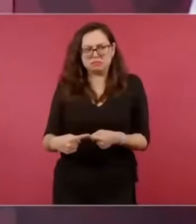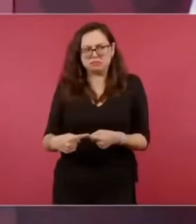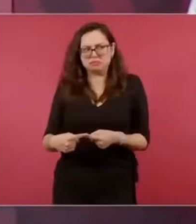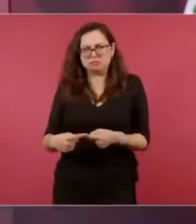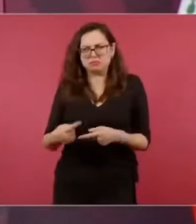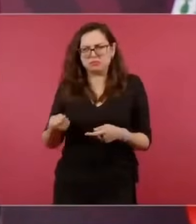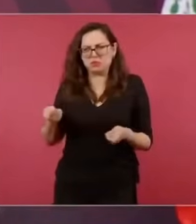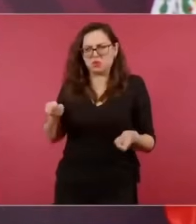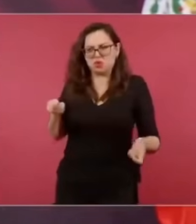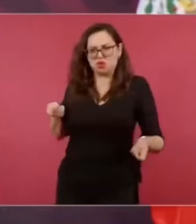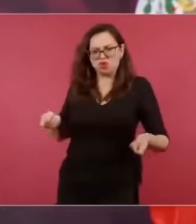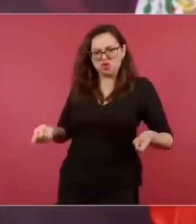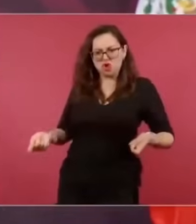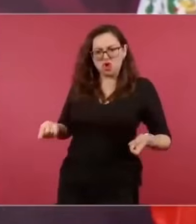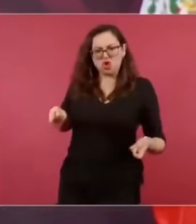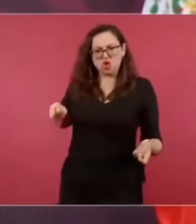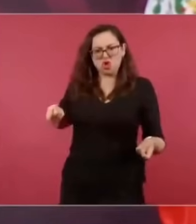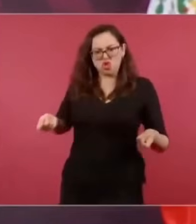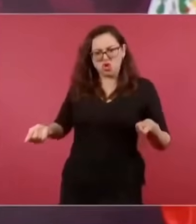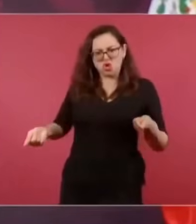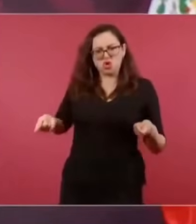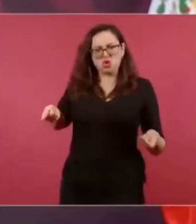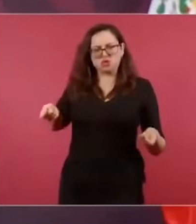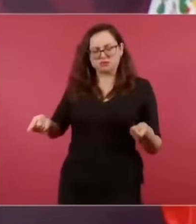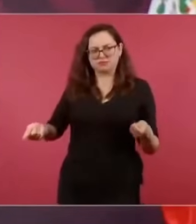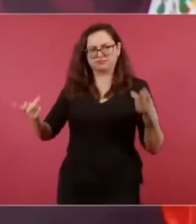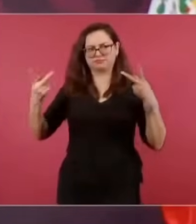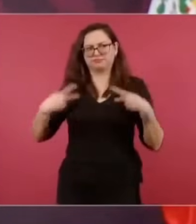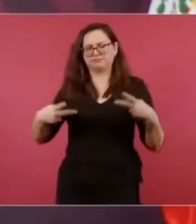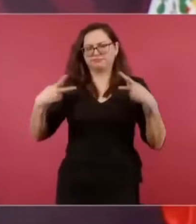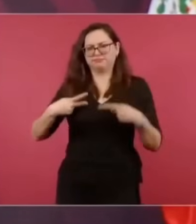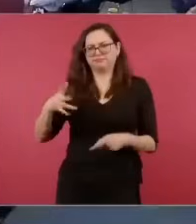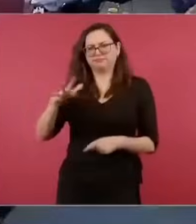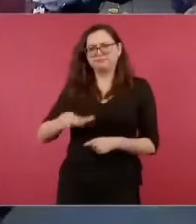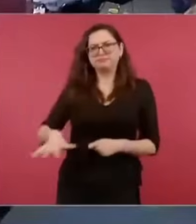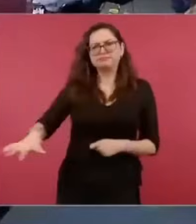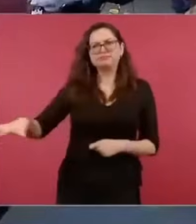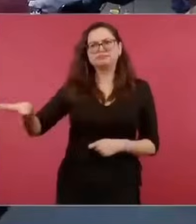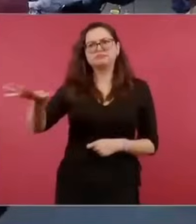y que es muy inteligente,